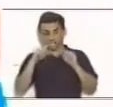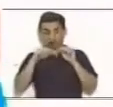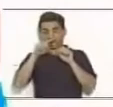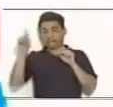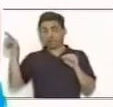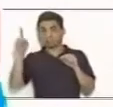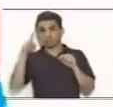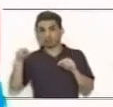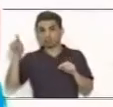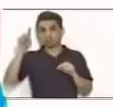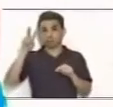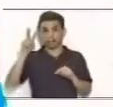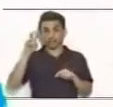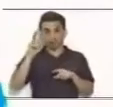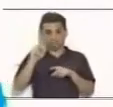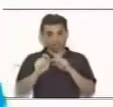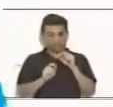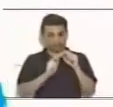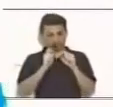exacta? ¿Revisen?